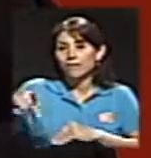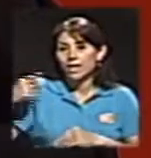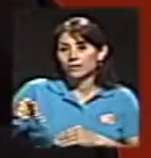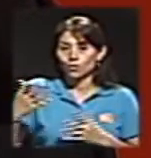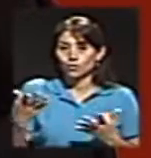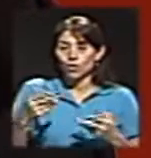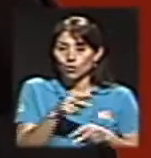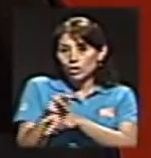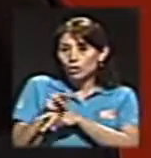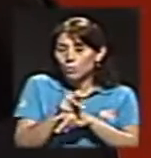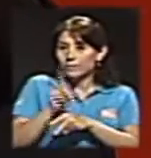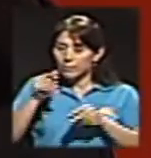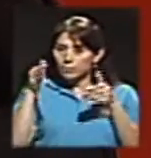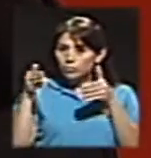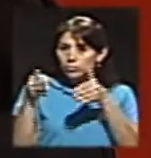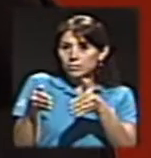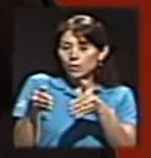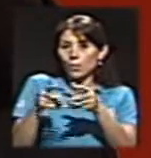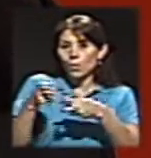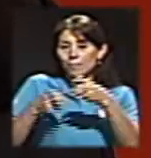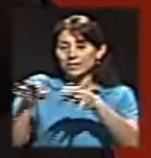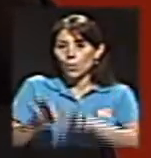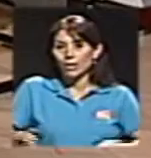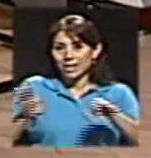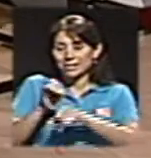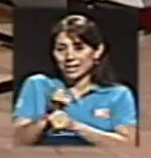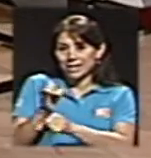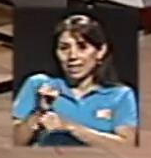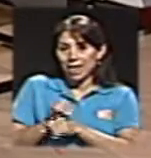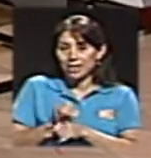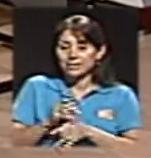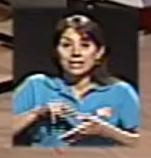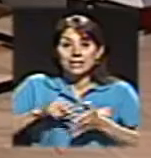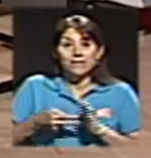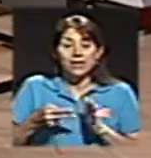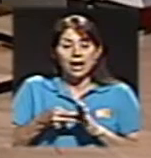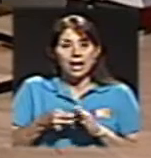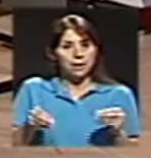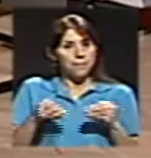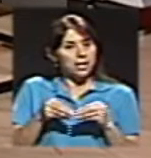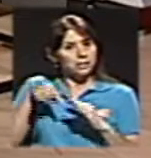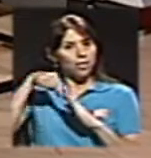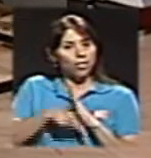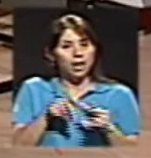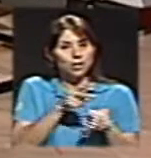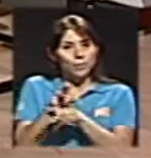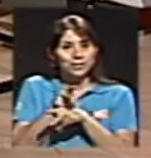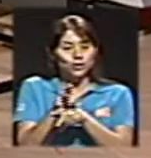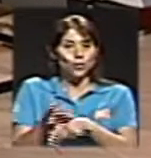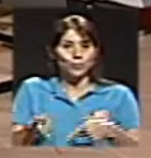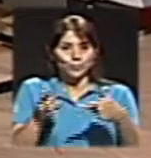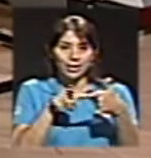estar concentrando en los problemas importantes de las entidades, ¿verdad? Y por lo tanto entonces ejerciendo de una manera más efectiva la supervisión, ¿verdad? La otra